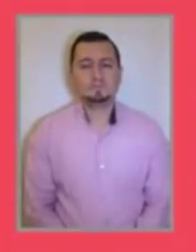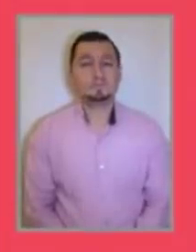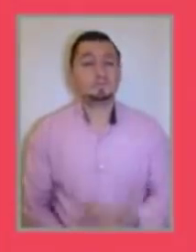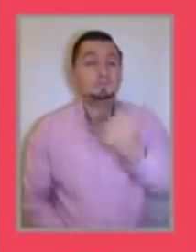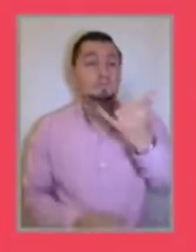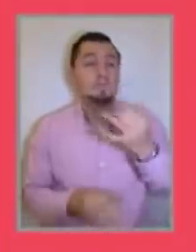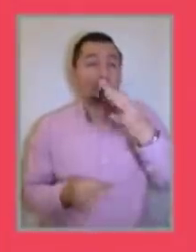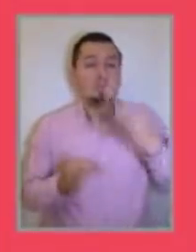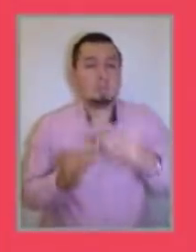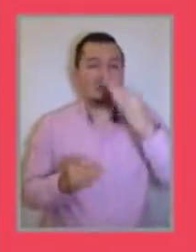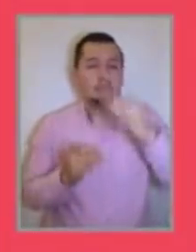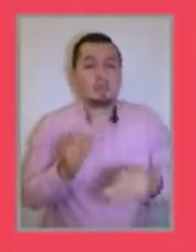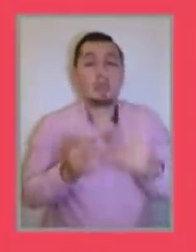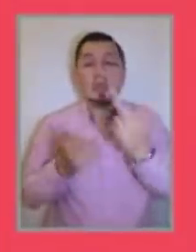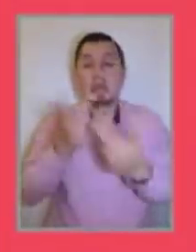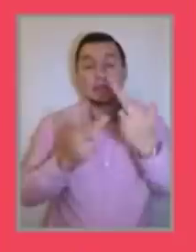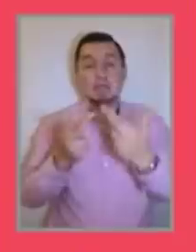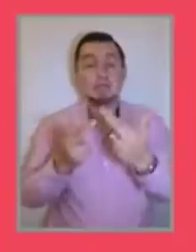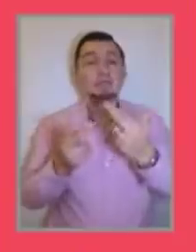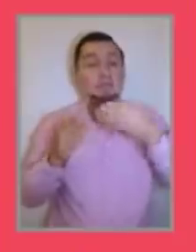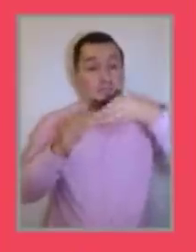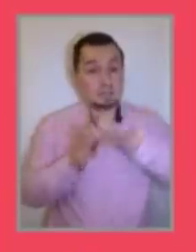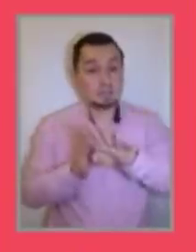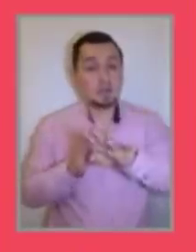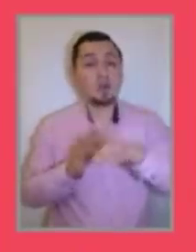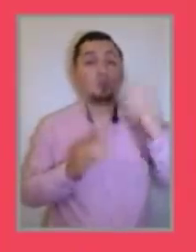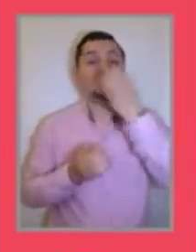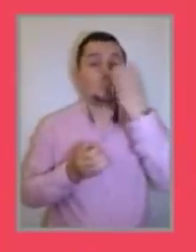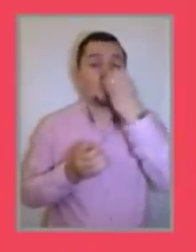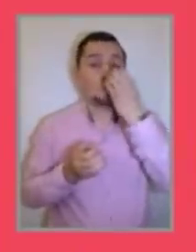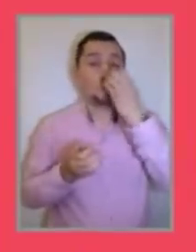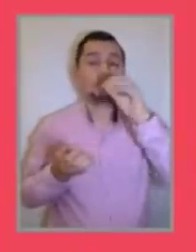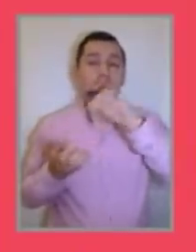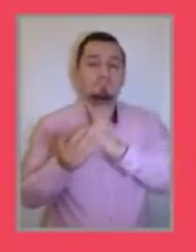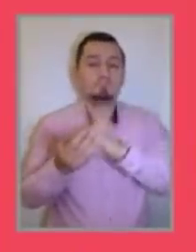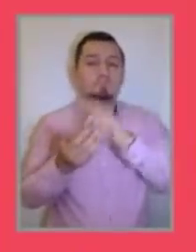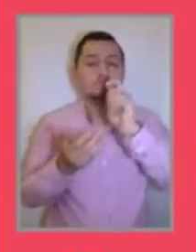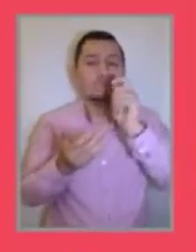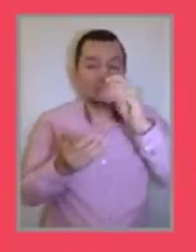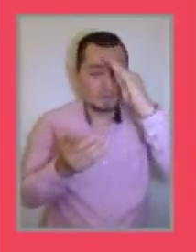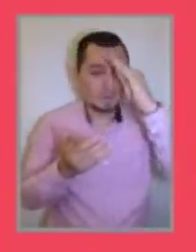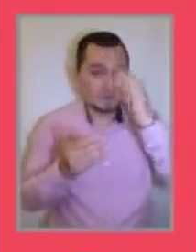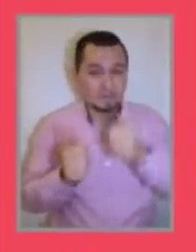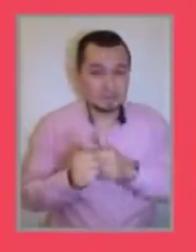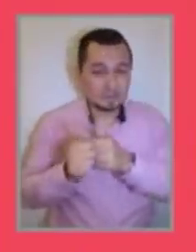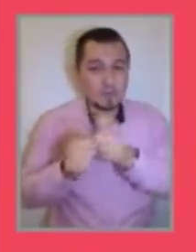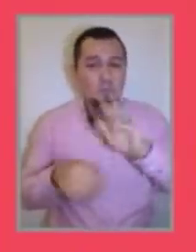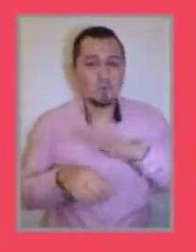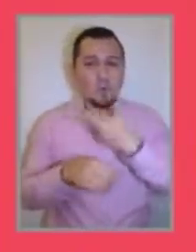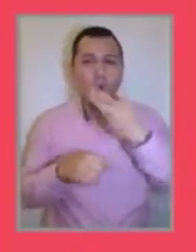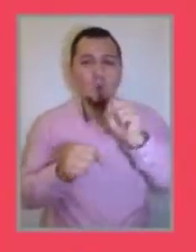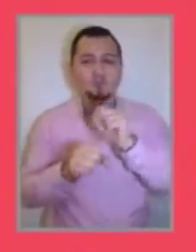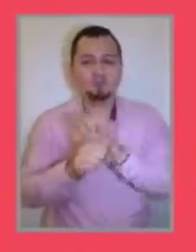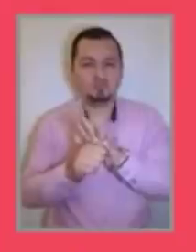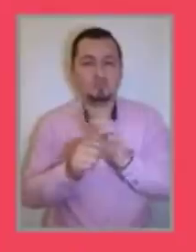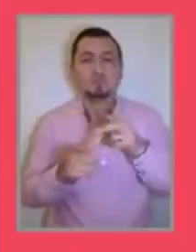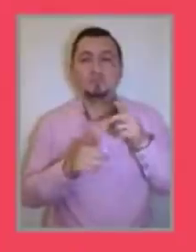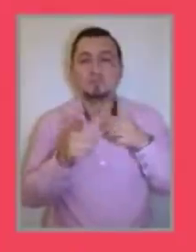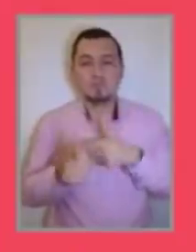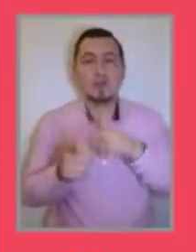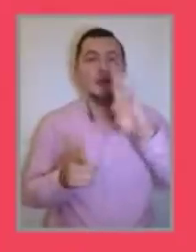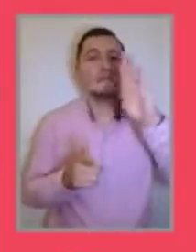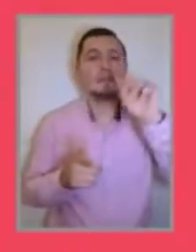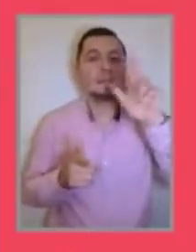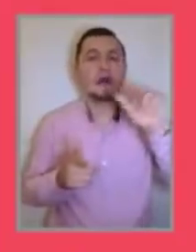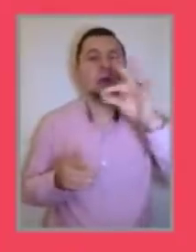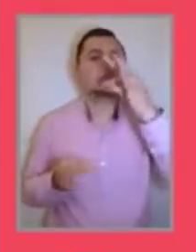Finalmente, el regreso implica un ajuste en la estrategia de seguimiento epidemiológico que va a explicar Bárbara Casillas ya